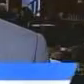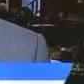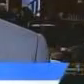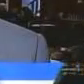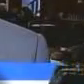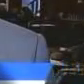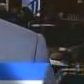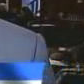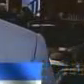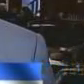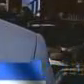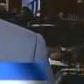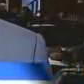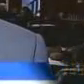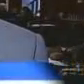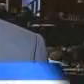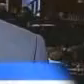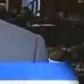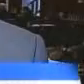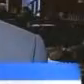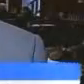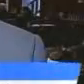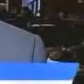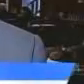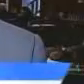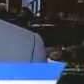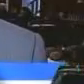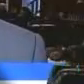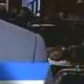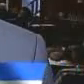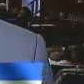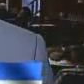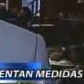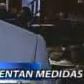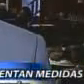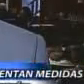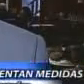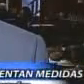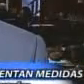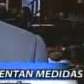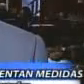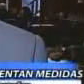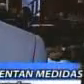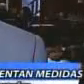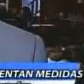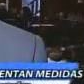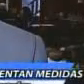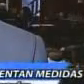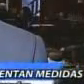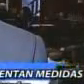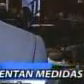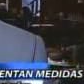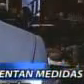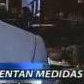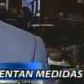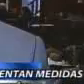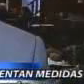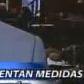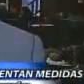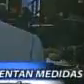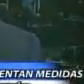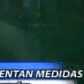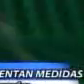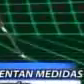muy complicado su control, imposible llevarla a cero por todas las condiciones climáticas que tiene sobre todo el departamento del